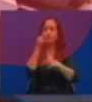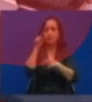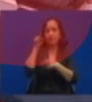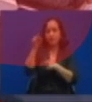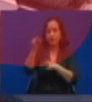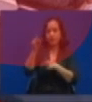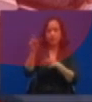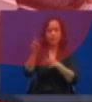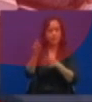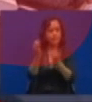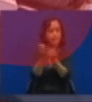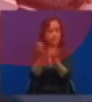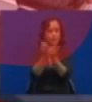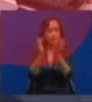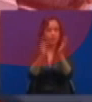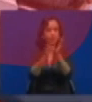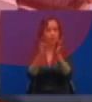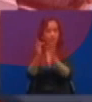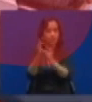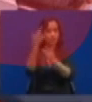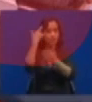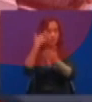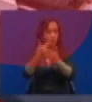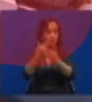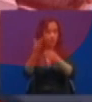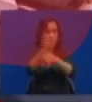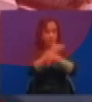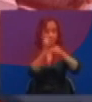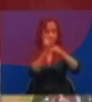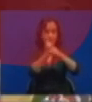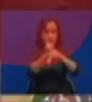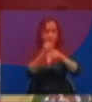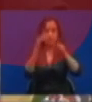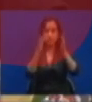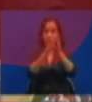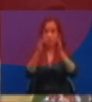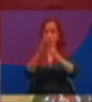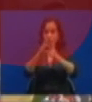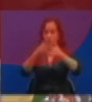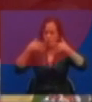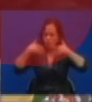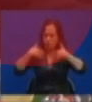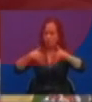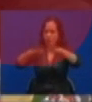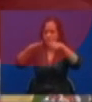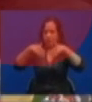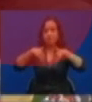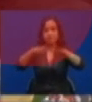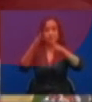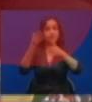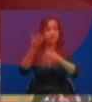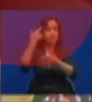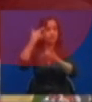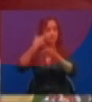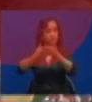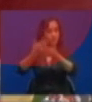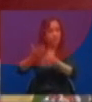son lo mismo que cristo fue a sacar a latigazos del templo marcos medina noticias